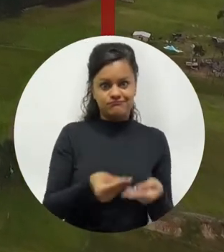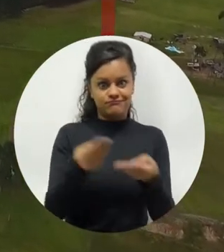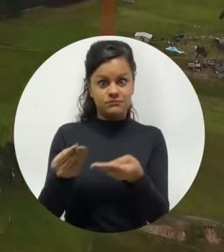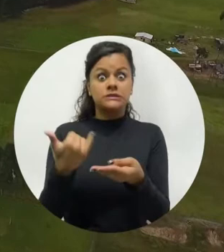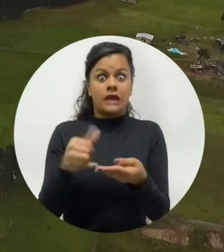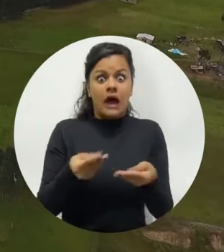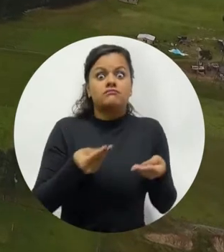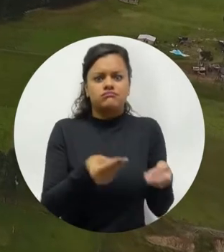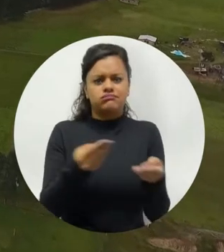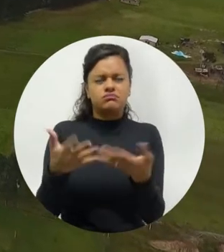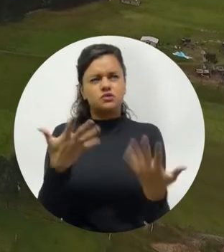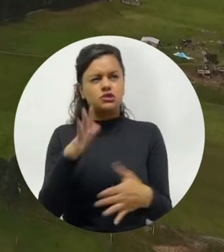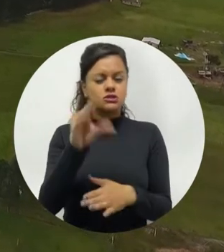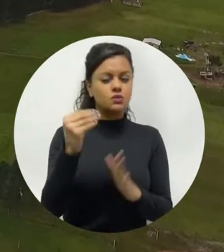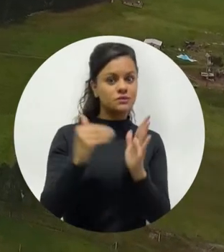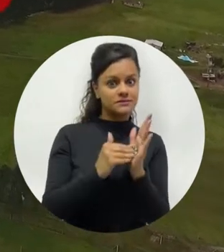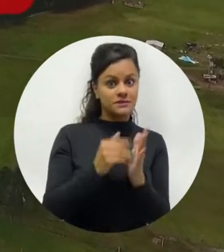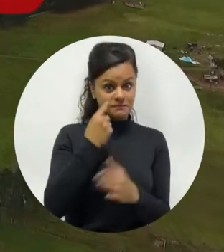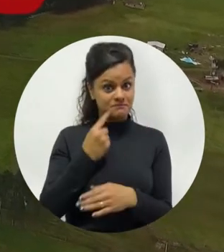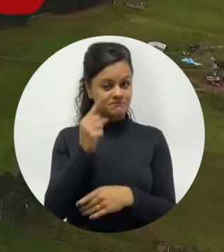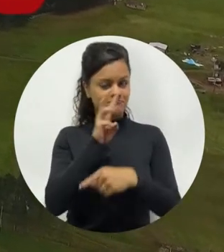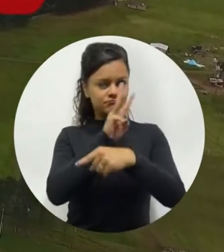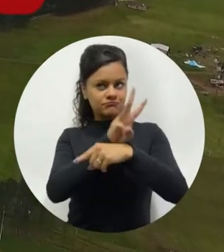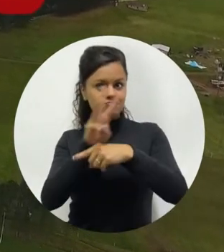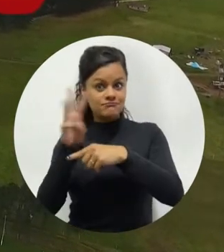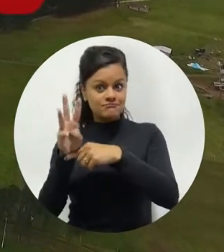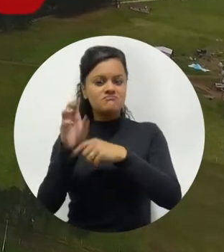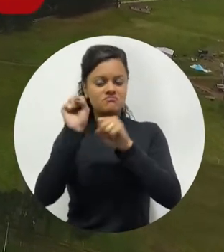de propiedad. Infórmese en